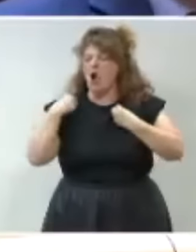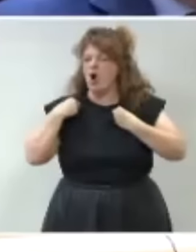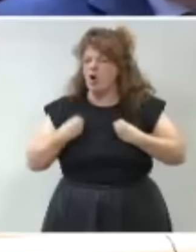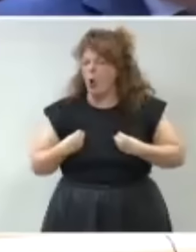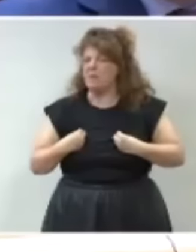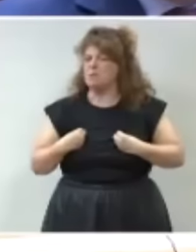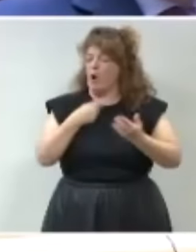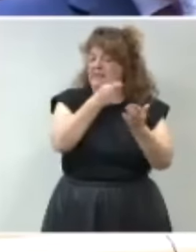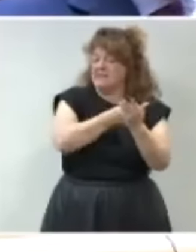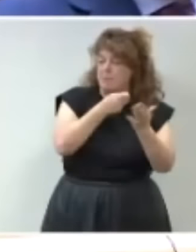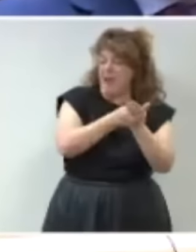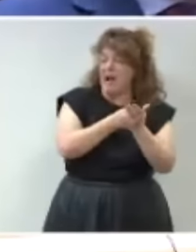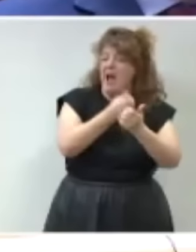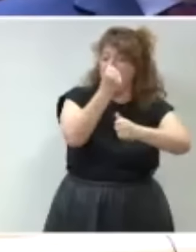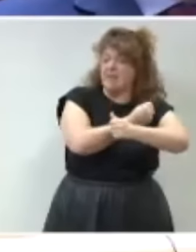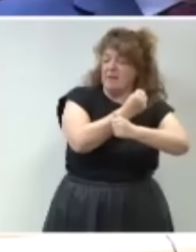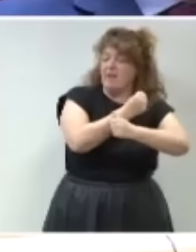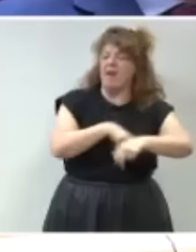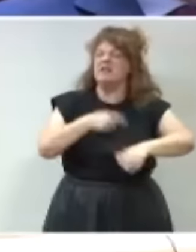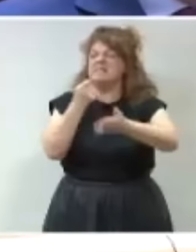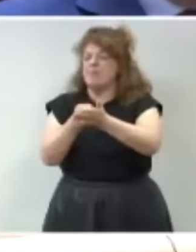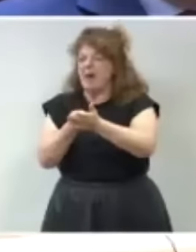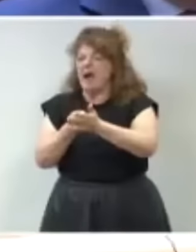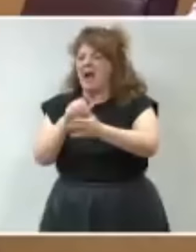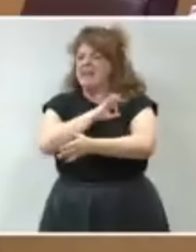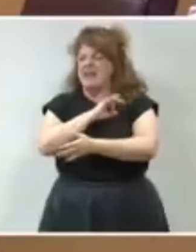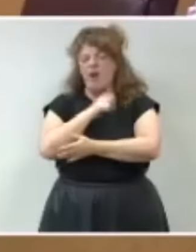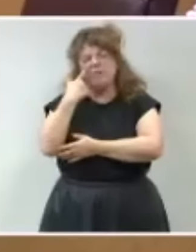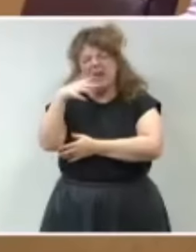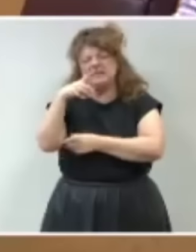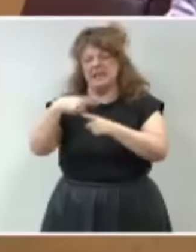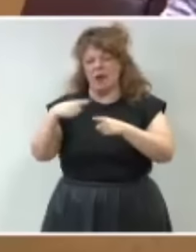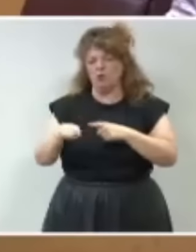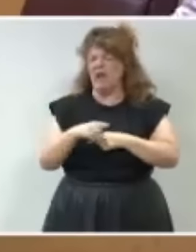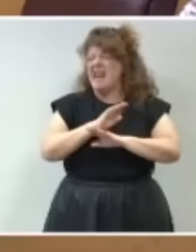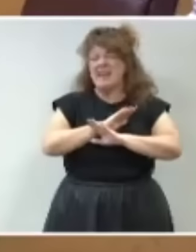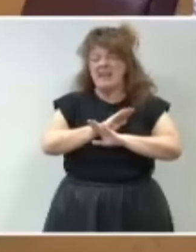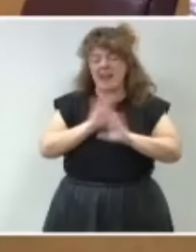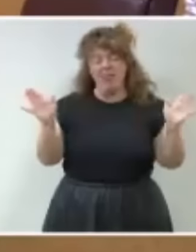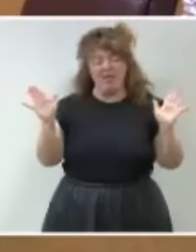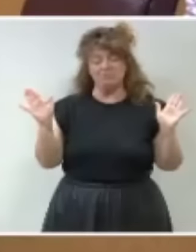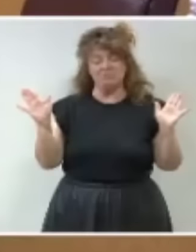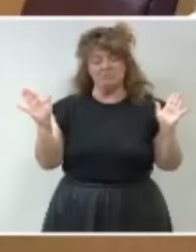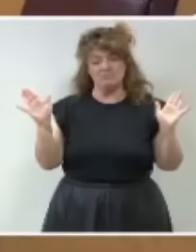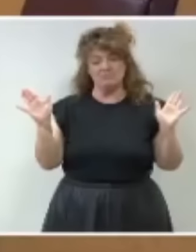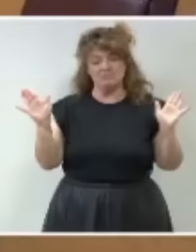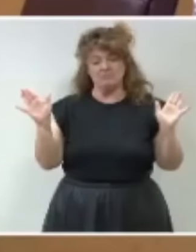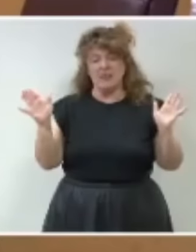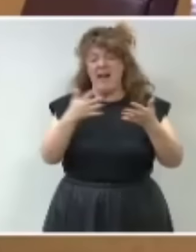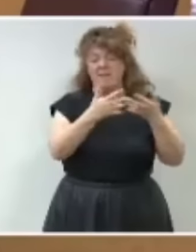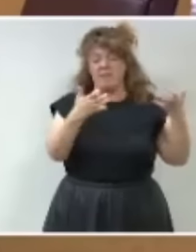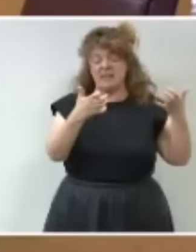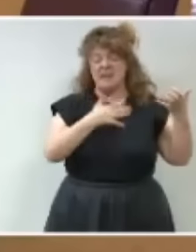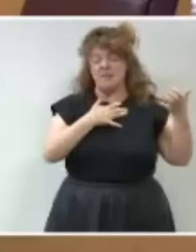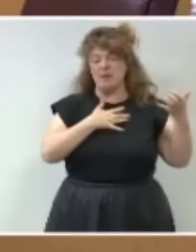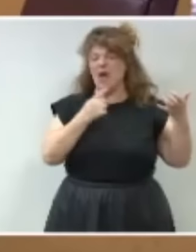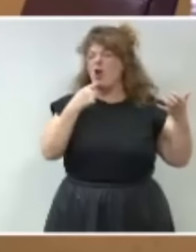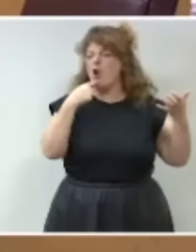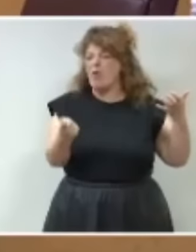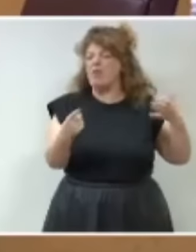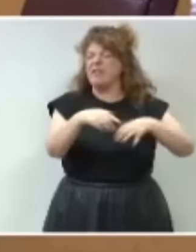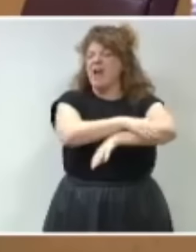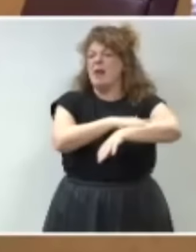estaba pagando a finales de diciembre, se está pagando en enero. Fíjese qué cosas. No pasa absolutamente nada. La frase no es mía. Esto lo decía